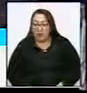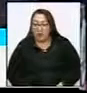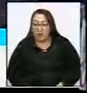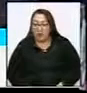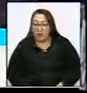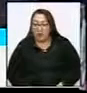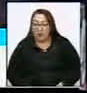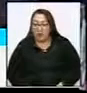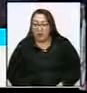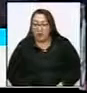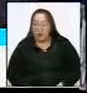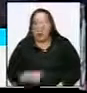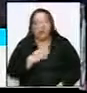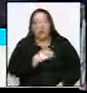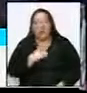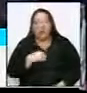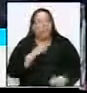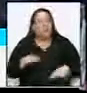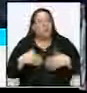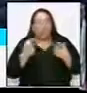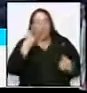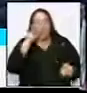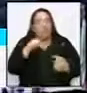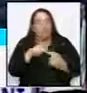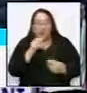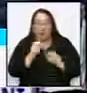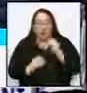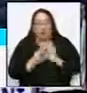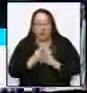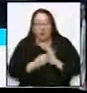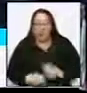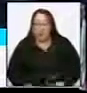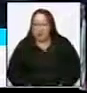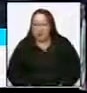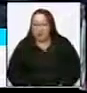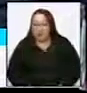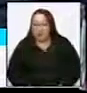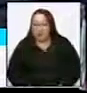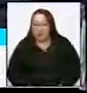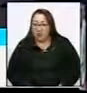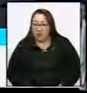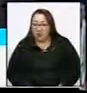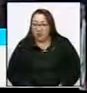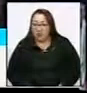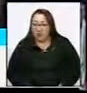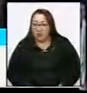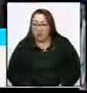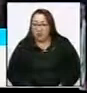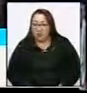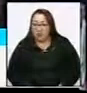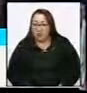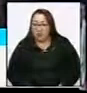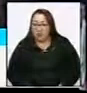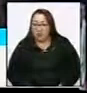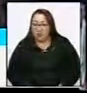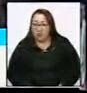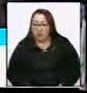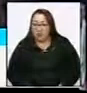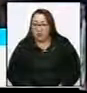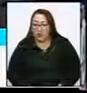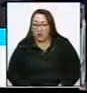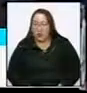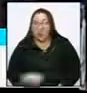No, el Ejecutivo no puede observar las reformas constitucionales. Por eso digo que si el